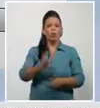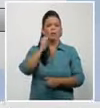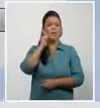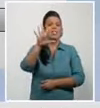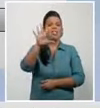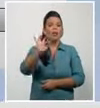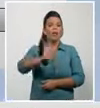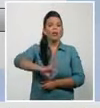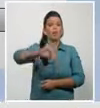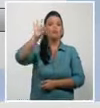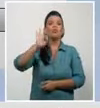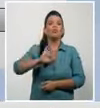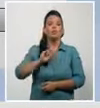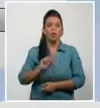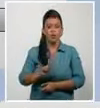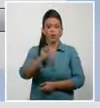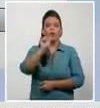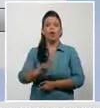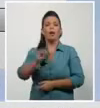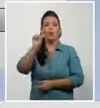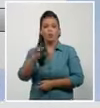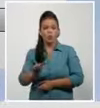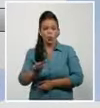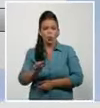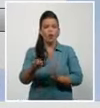50% de las personas que fallecieron en el mundo,